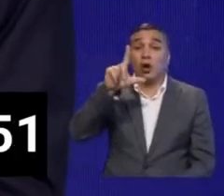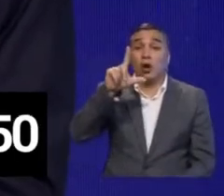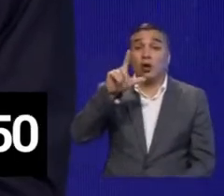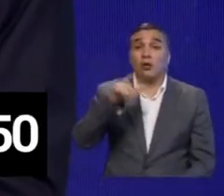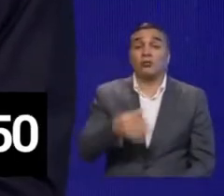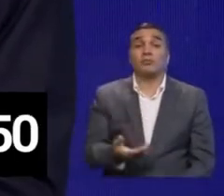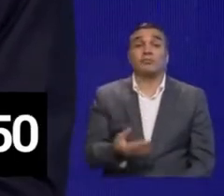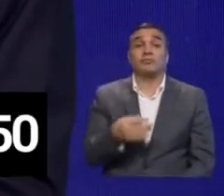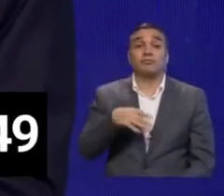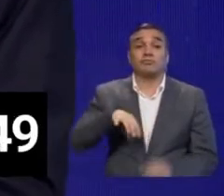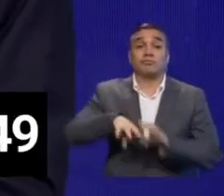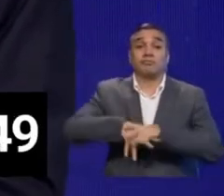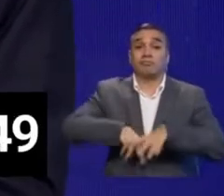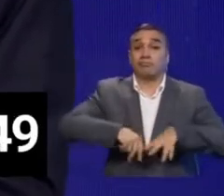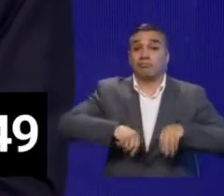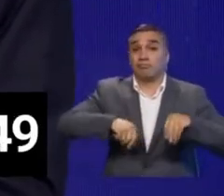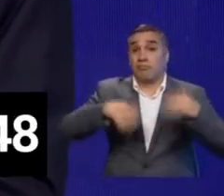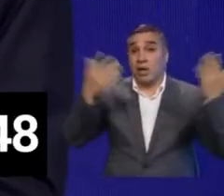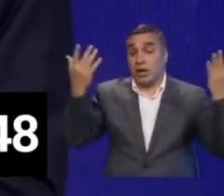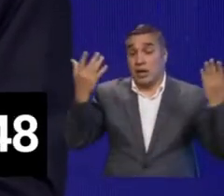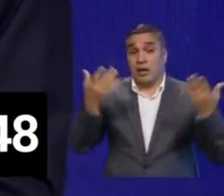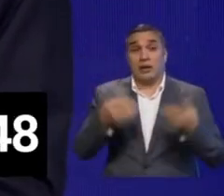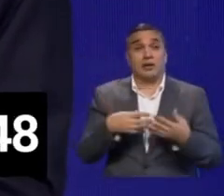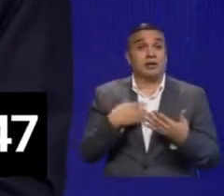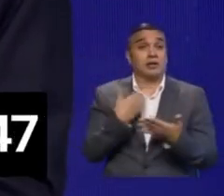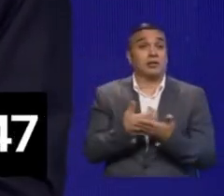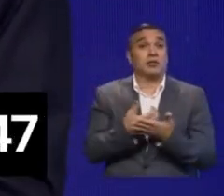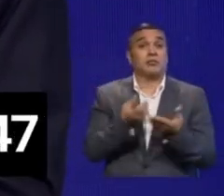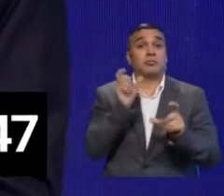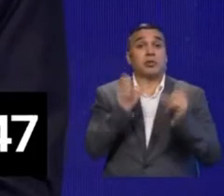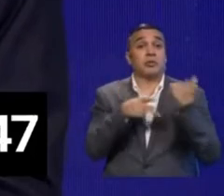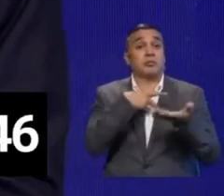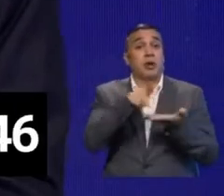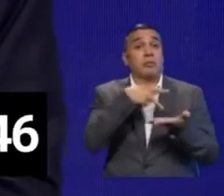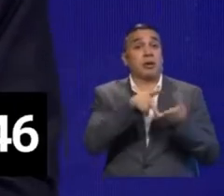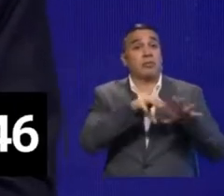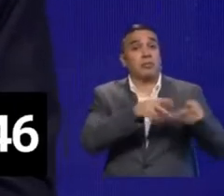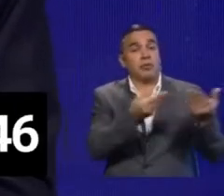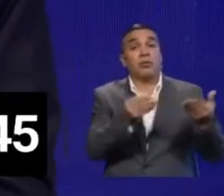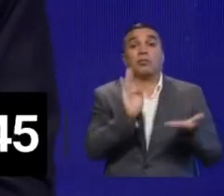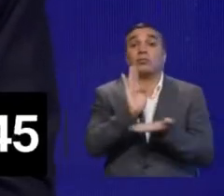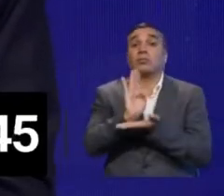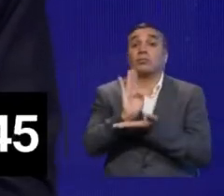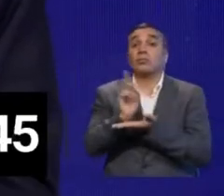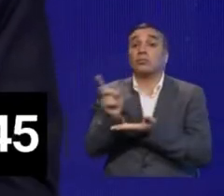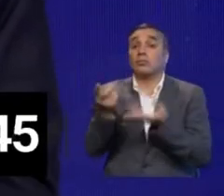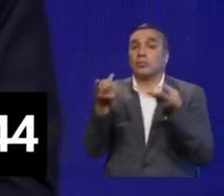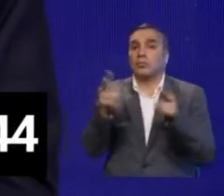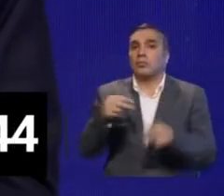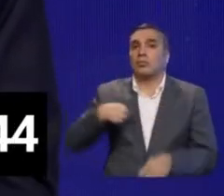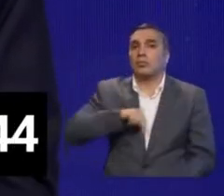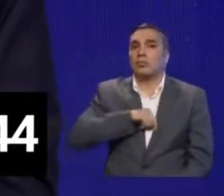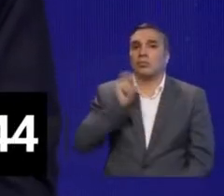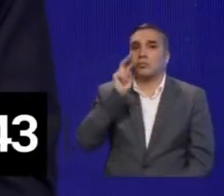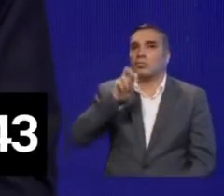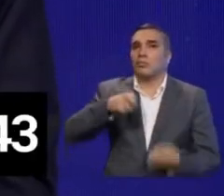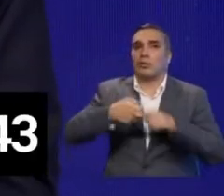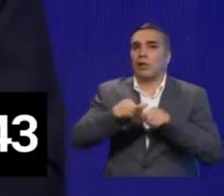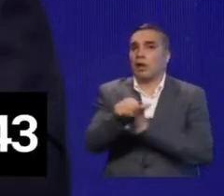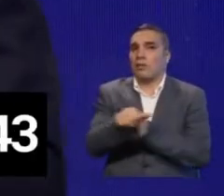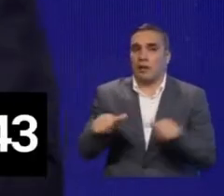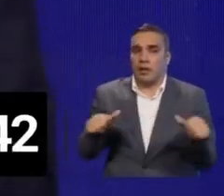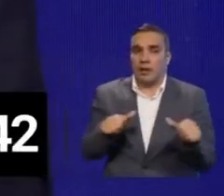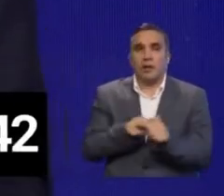metida de mano, corrupción, robo de recursos de los afiliados. En el Instituto Ecuatoriano de Seguridad Social vemos problemas